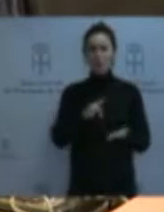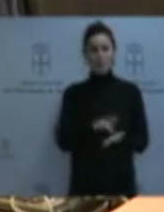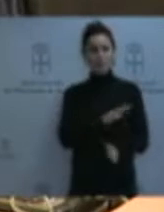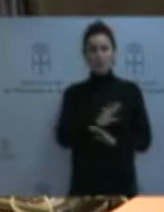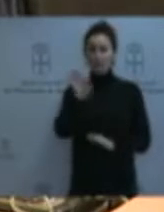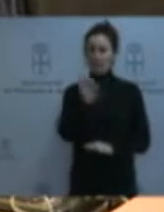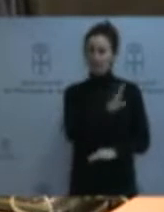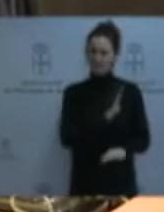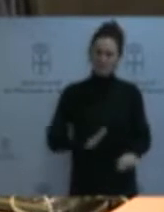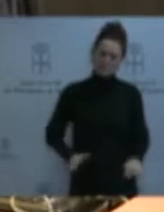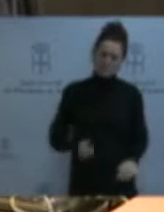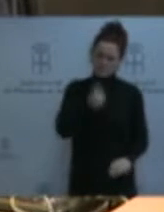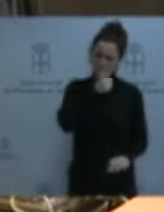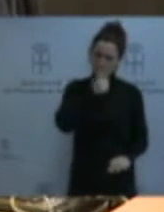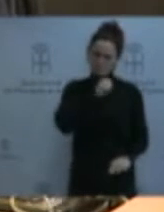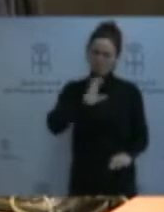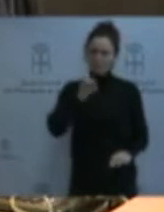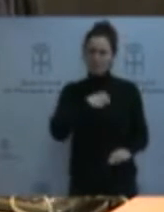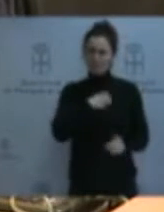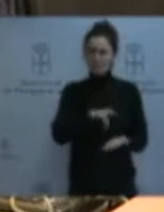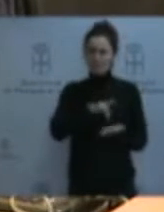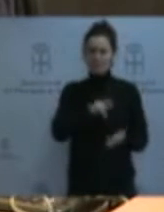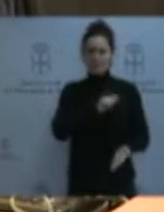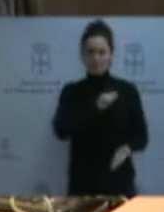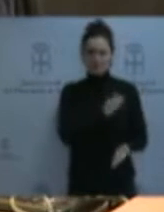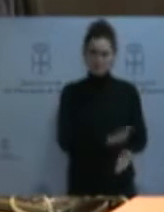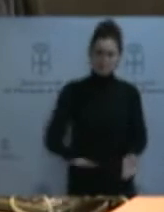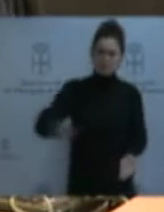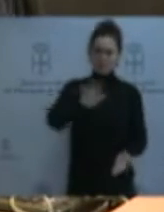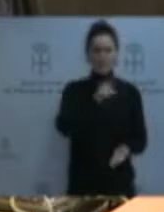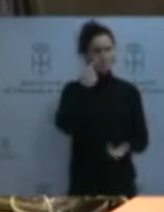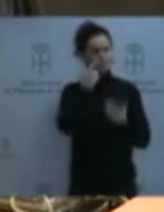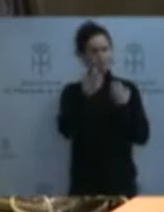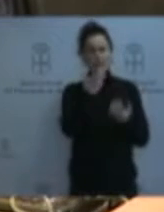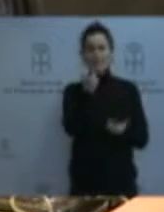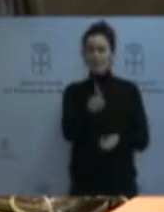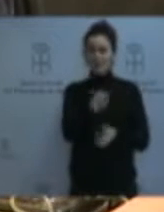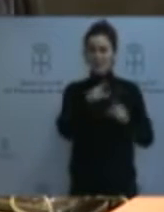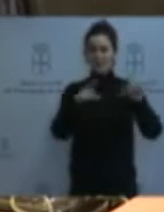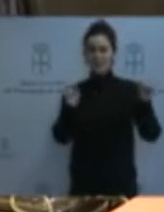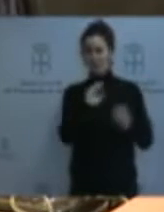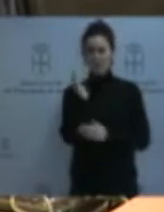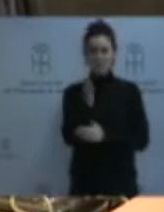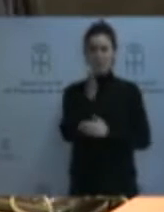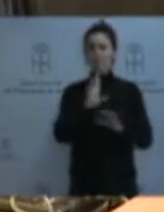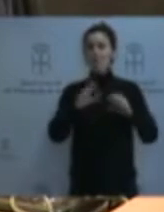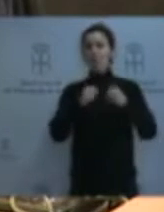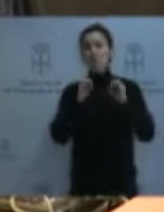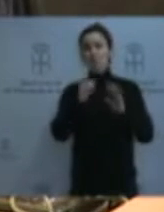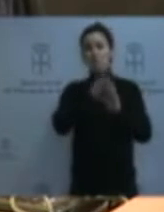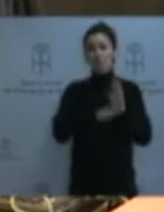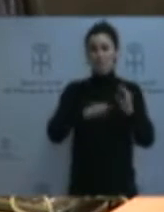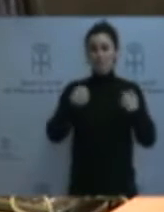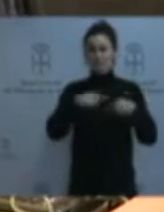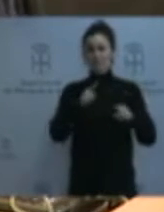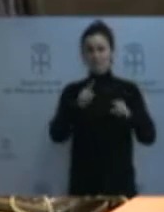de interinidad y temporalidad que sufrimos en el conjunto de la función pública del Estado, también en Asturias, en un marco en el que corresponde a cada administración